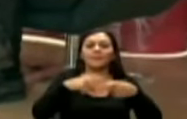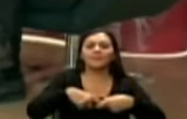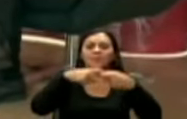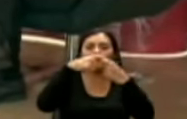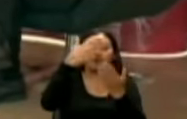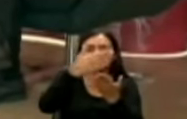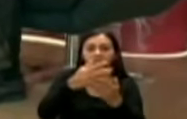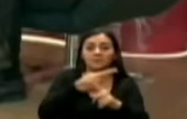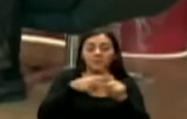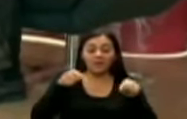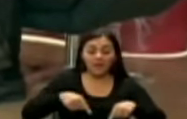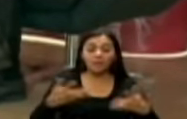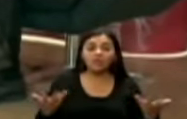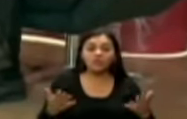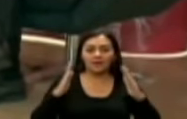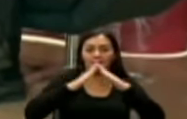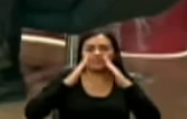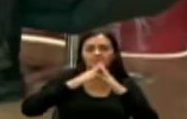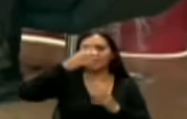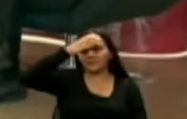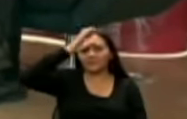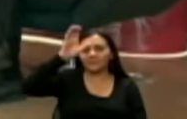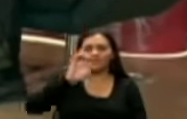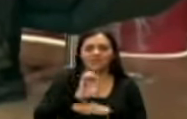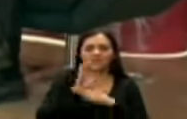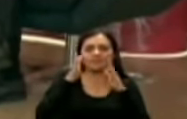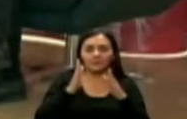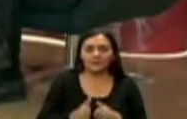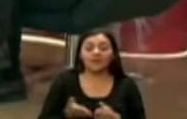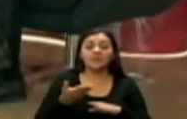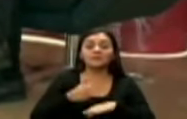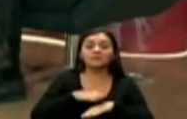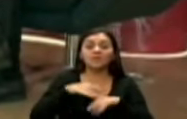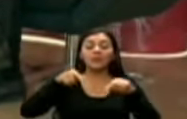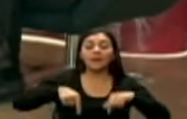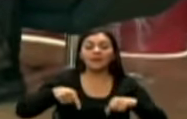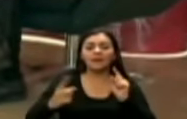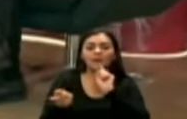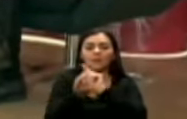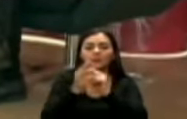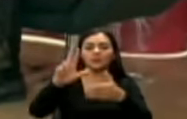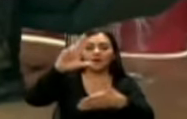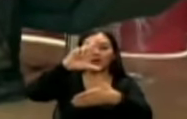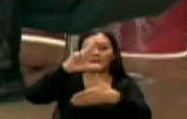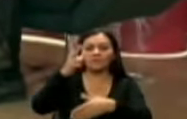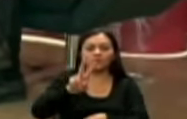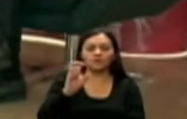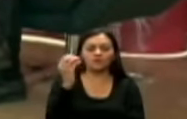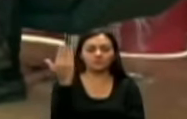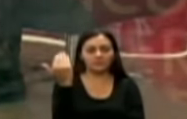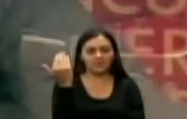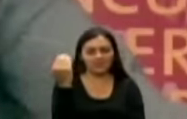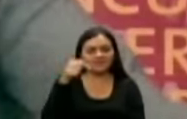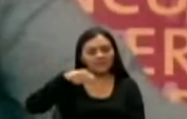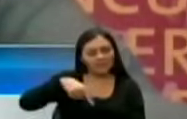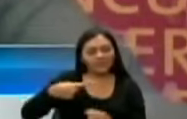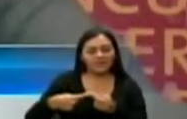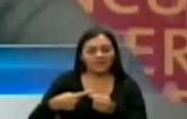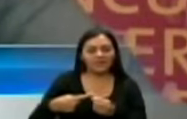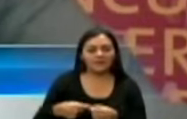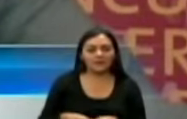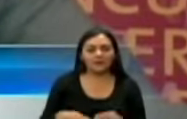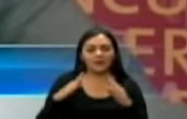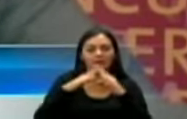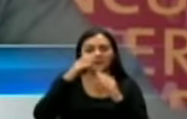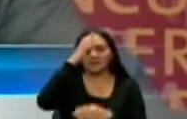pausa. Estamos aquí en la Casa de la Cultura Ecuatoriana a propósito de este encuentro latinoamericano progresista que se está llevando a cabo